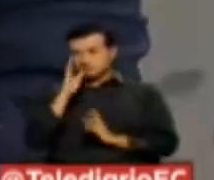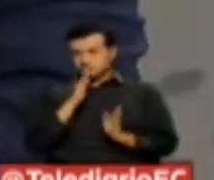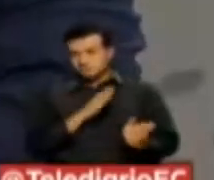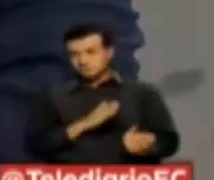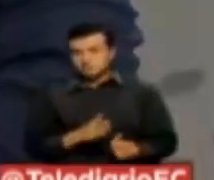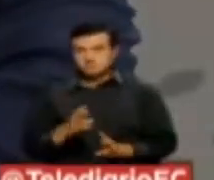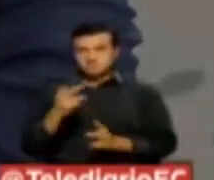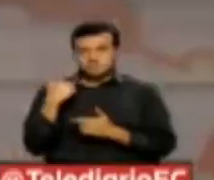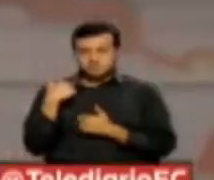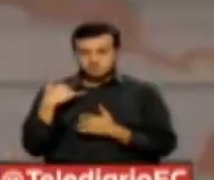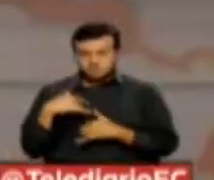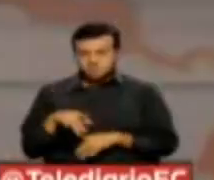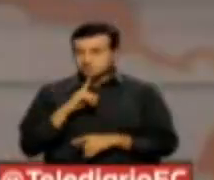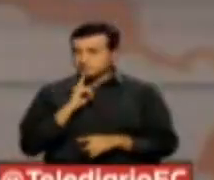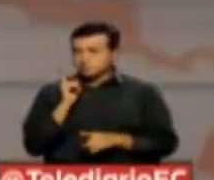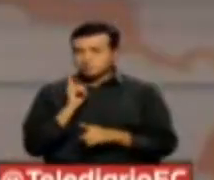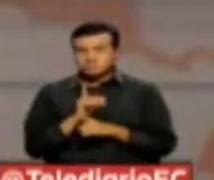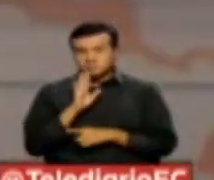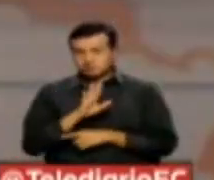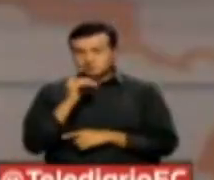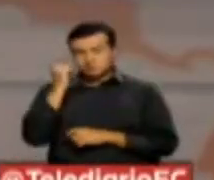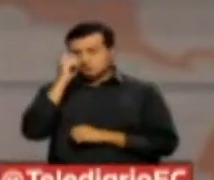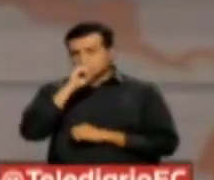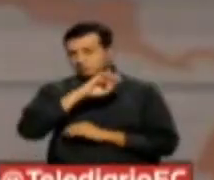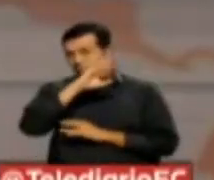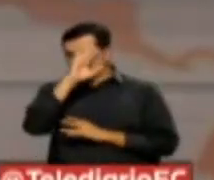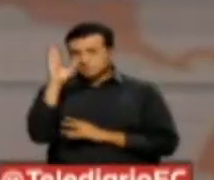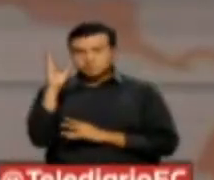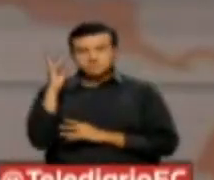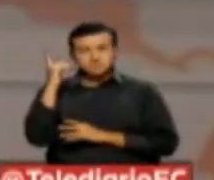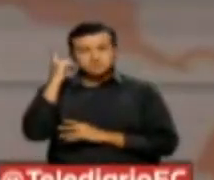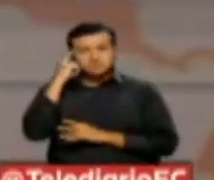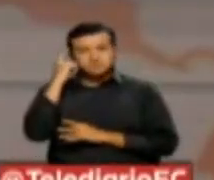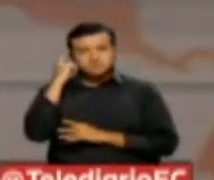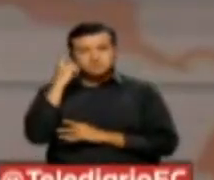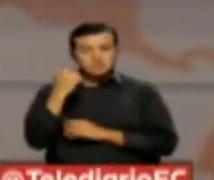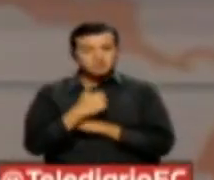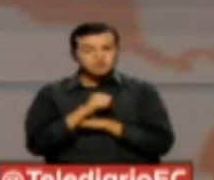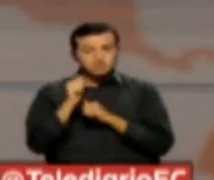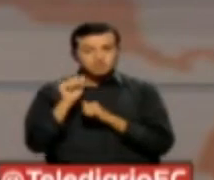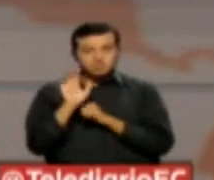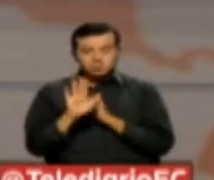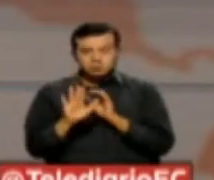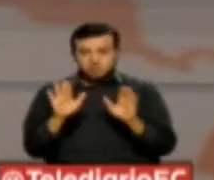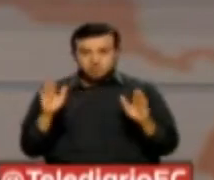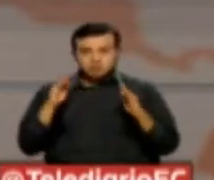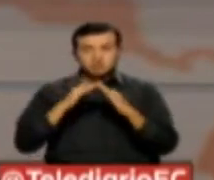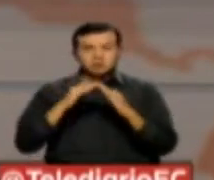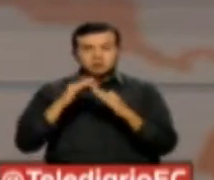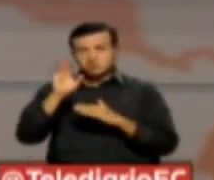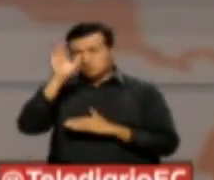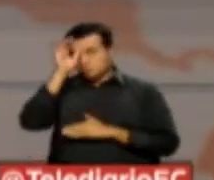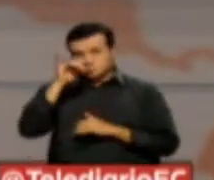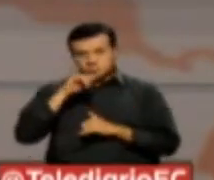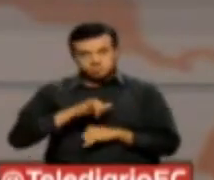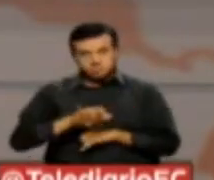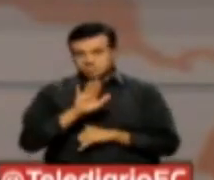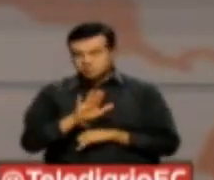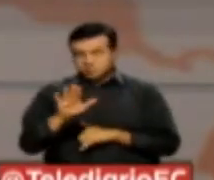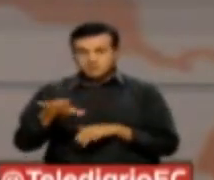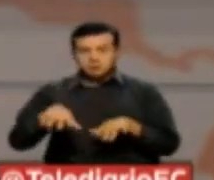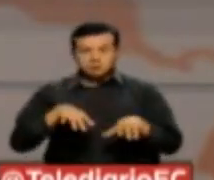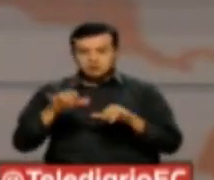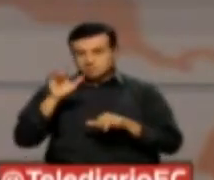facultades y competencias de luego hay una clara definición no se pierde la autonomía de las casas de la cultura ellos hacen la